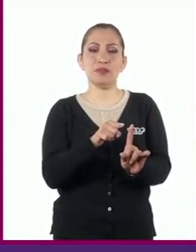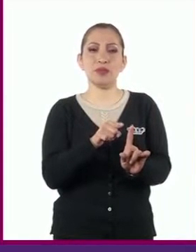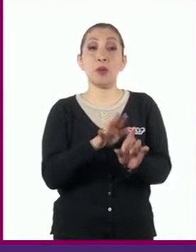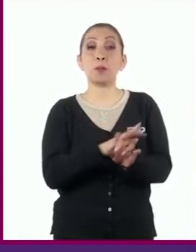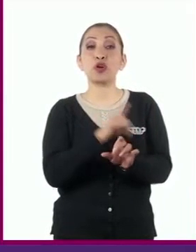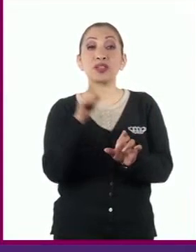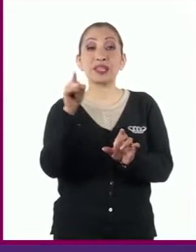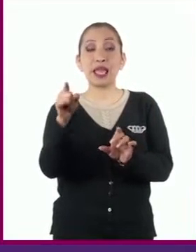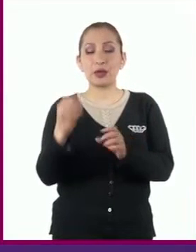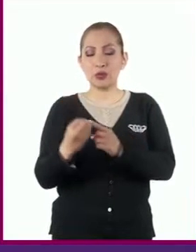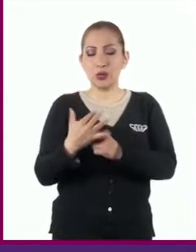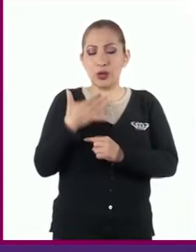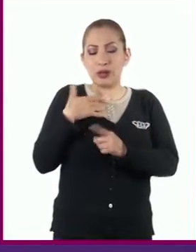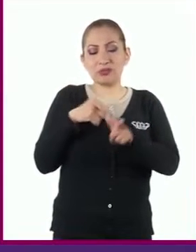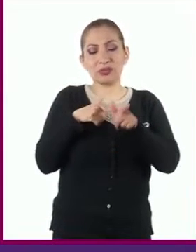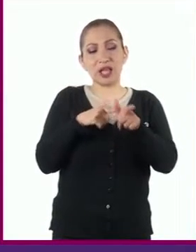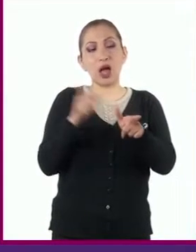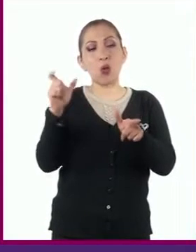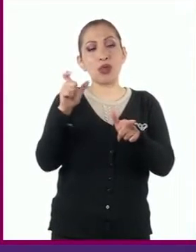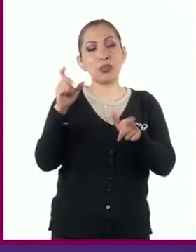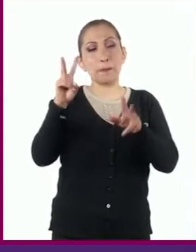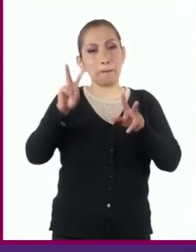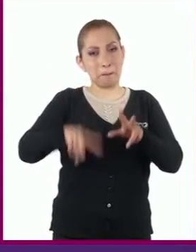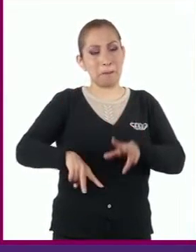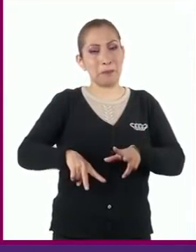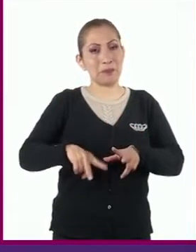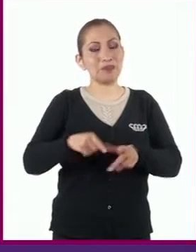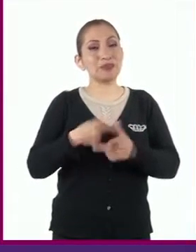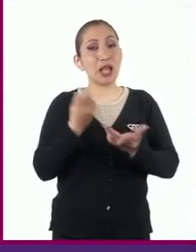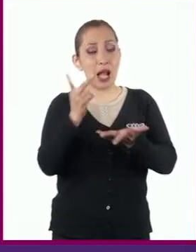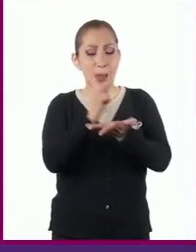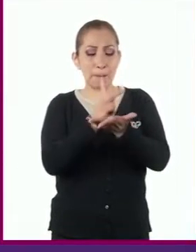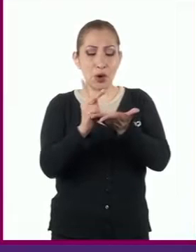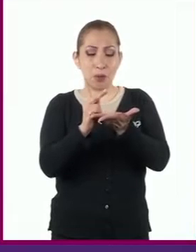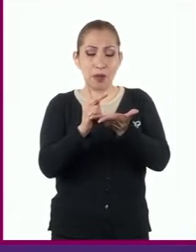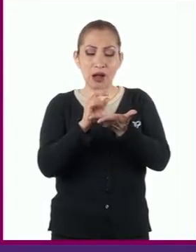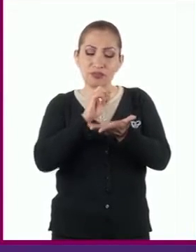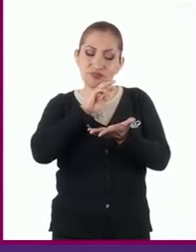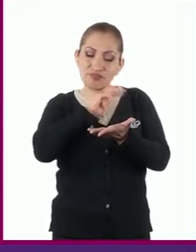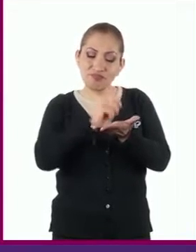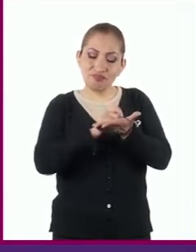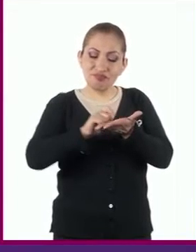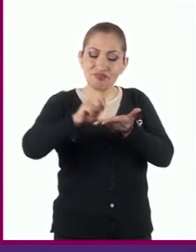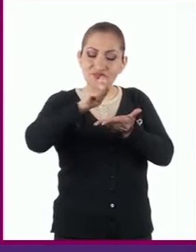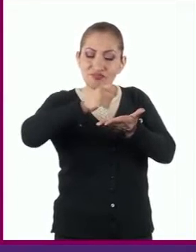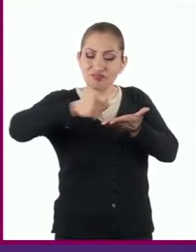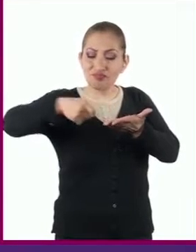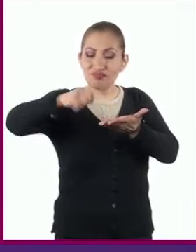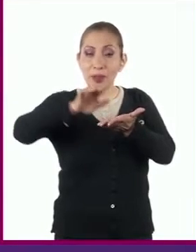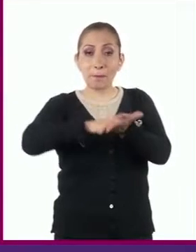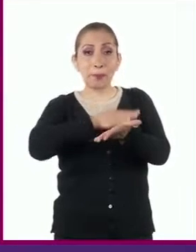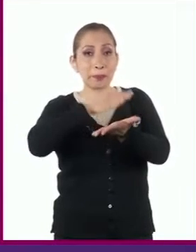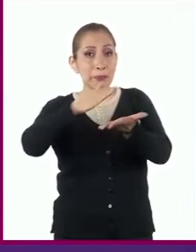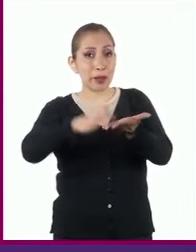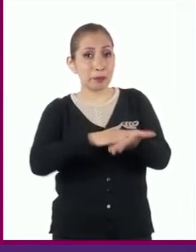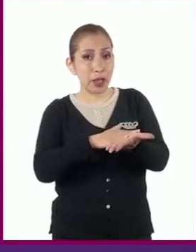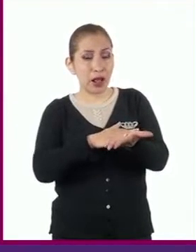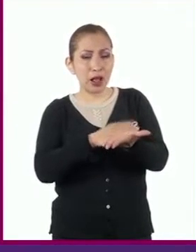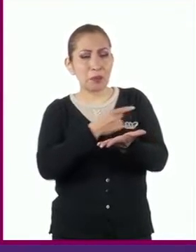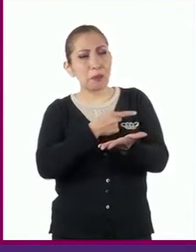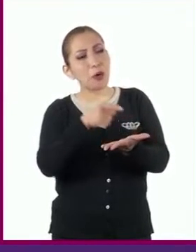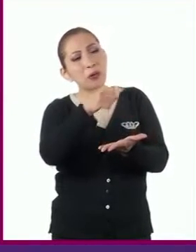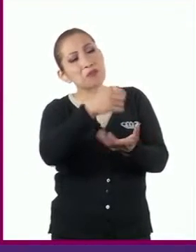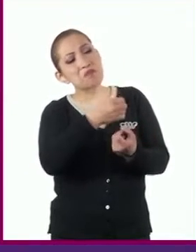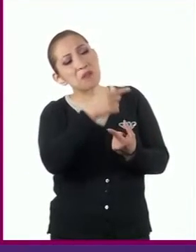porque la musa perdura cuando llega verdadera. La pluma corre certera a lo largo de un papel. Pobre del